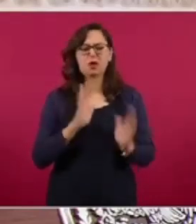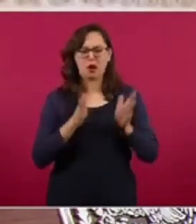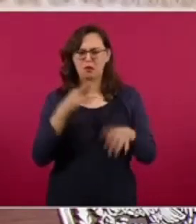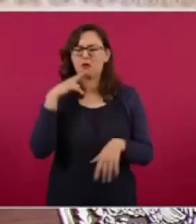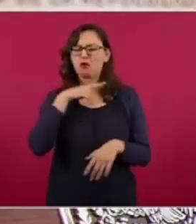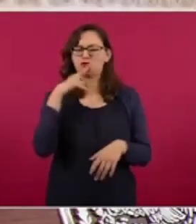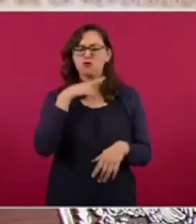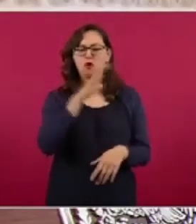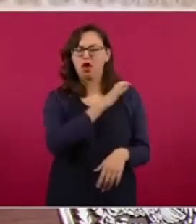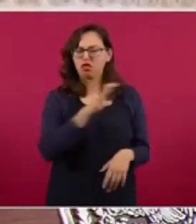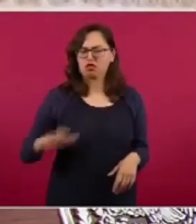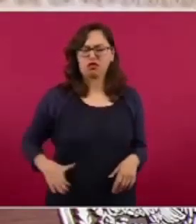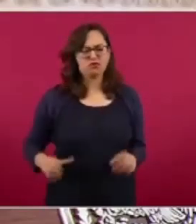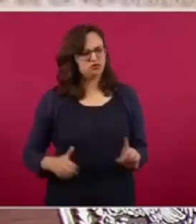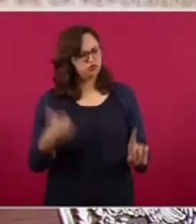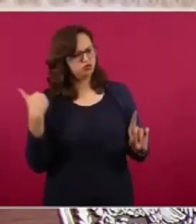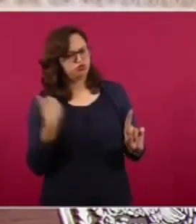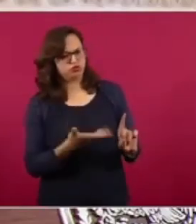que